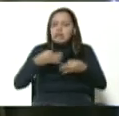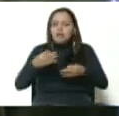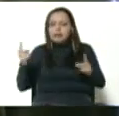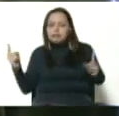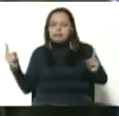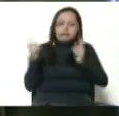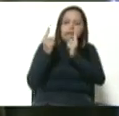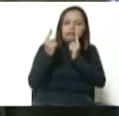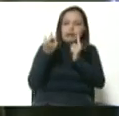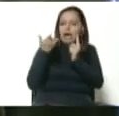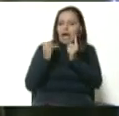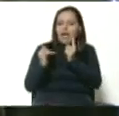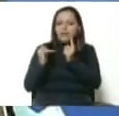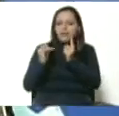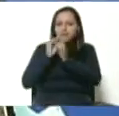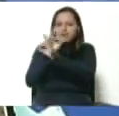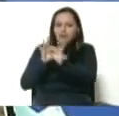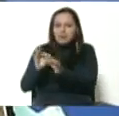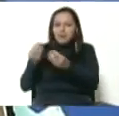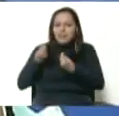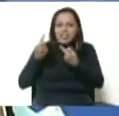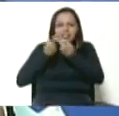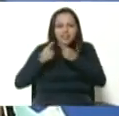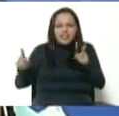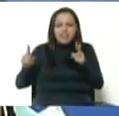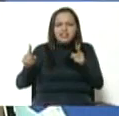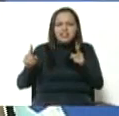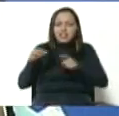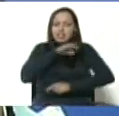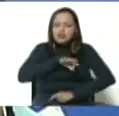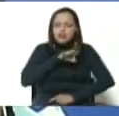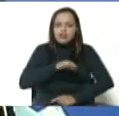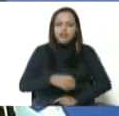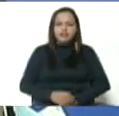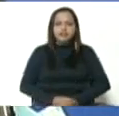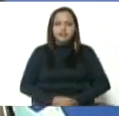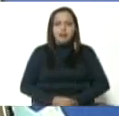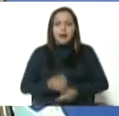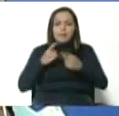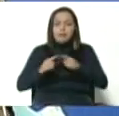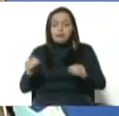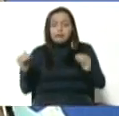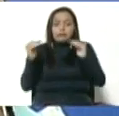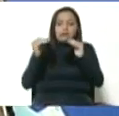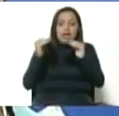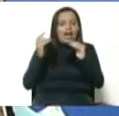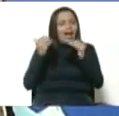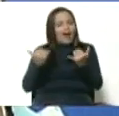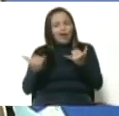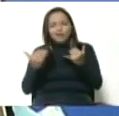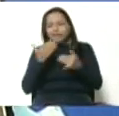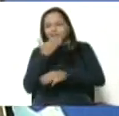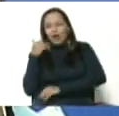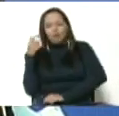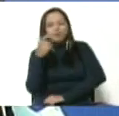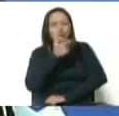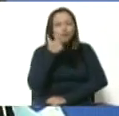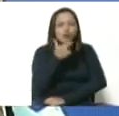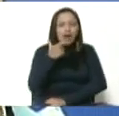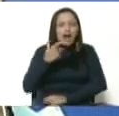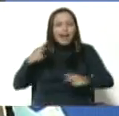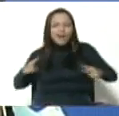manera distinta de ver la vida y de ver la sociedad. Pero este es el momento de buscar